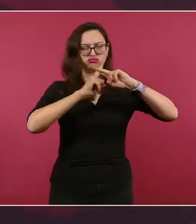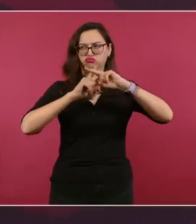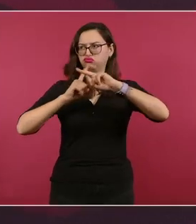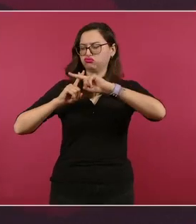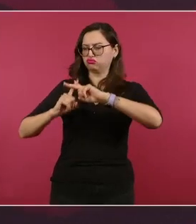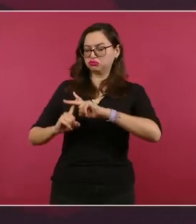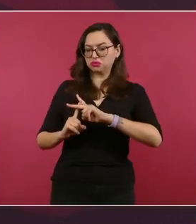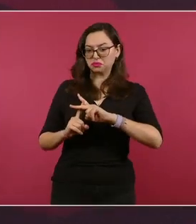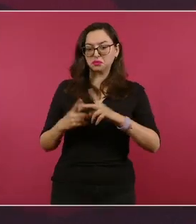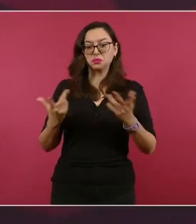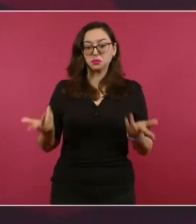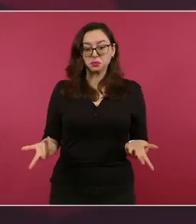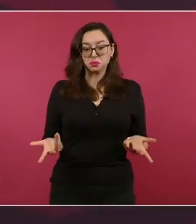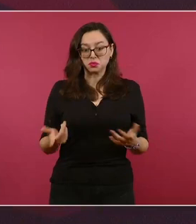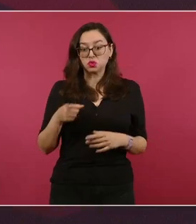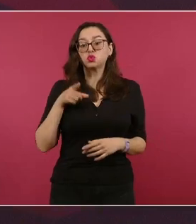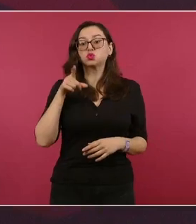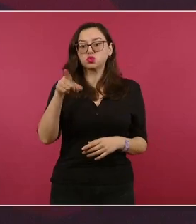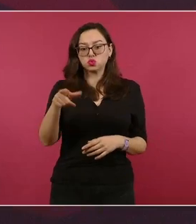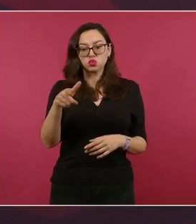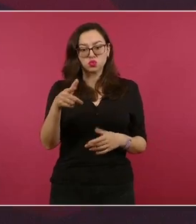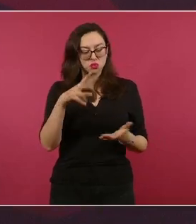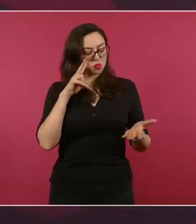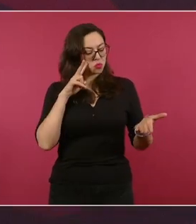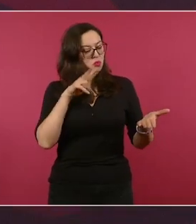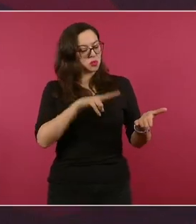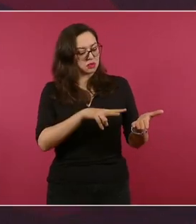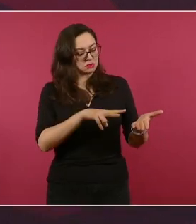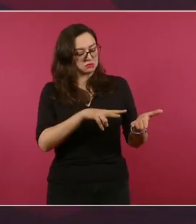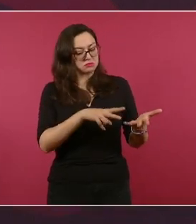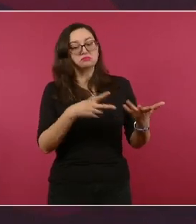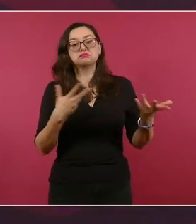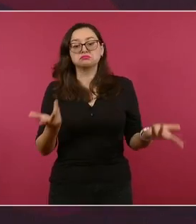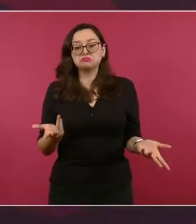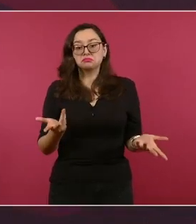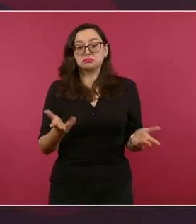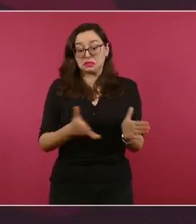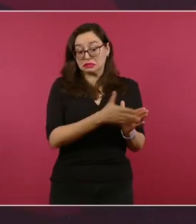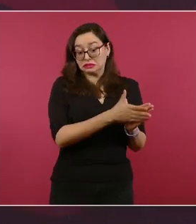Entonces, te vas a encontrar que a pesar de la pandemia